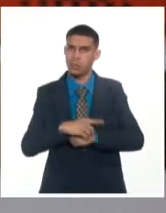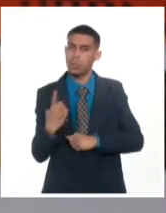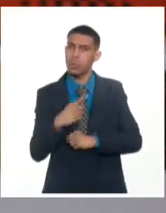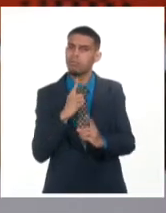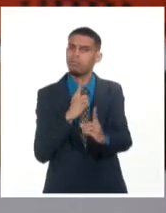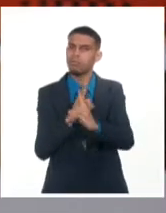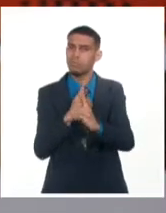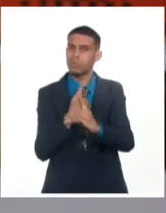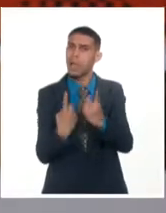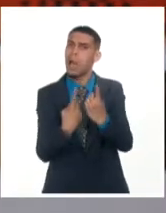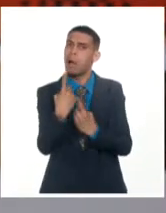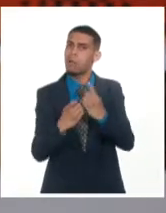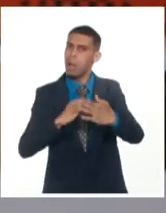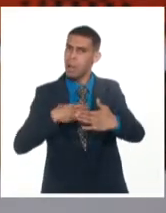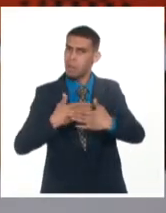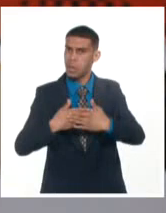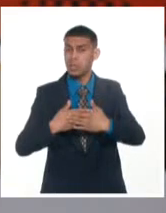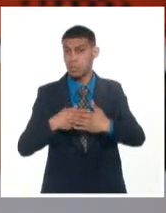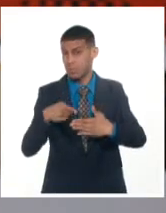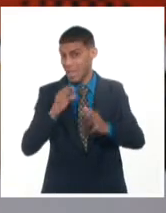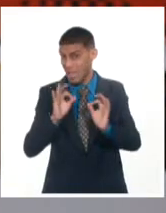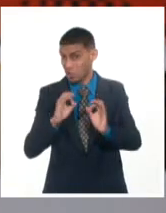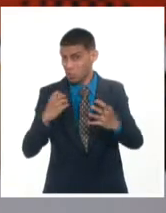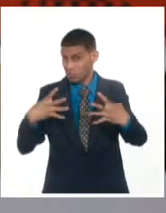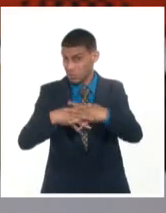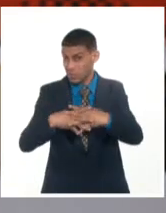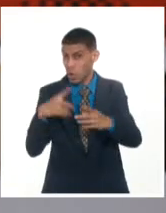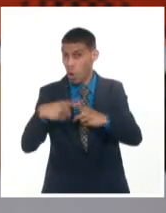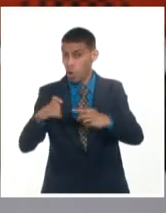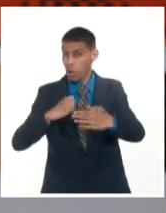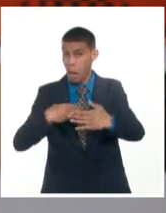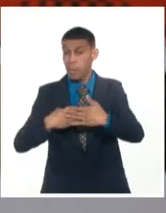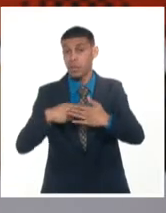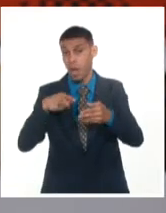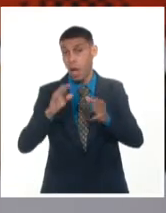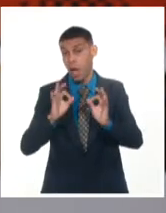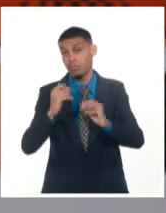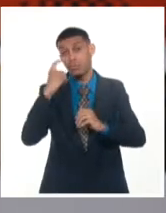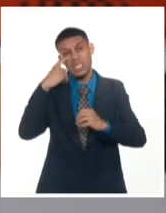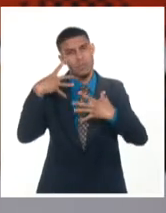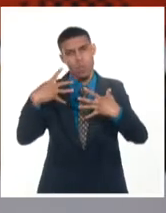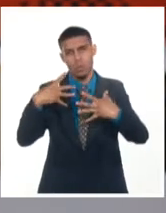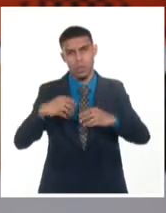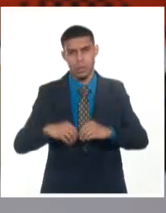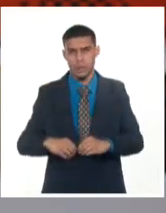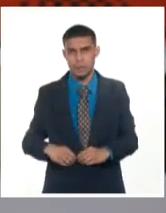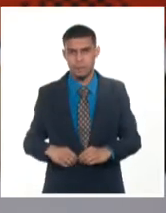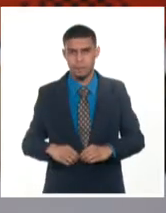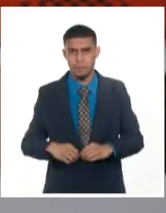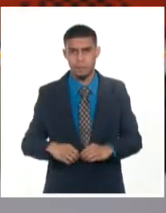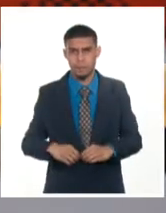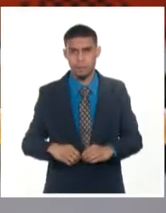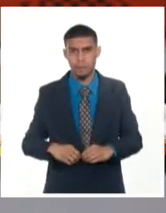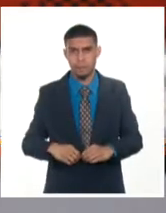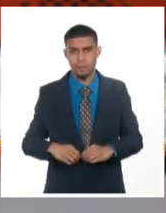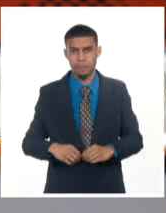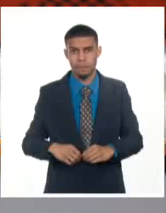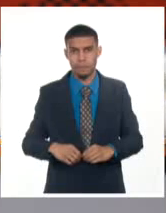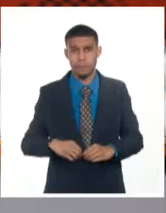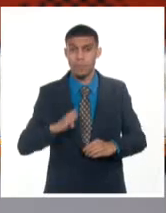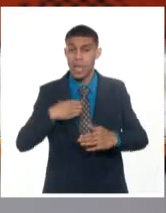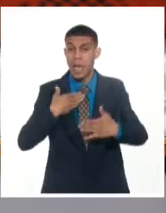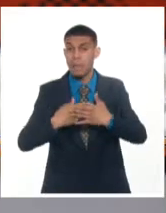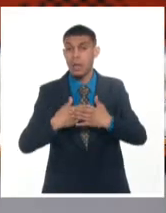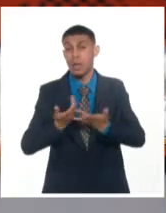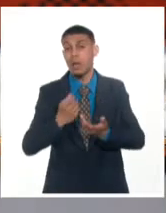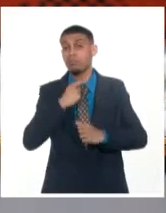empresas, sobre todo, ¿no? Que pienso que era lo más importante, empresas, no sé, como Mariel, empresas como el